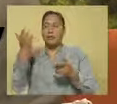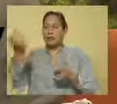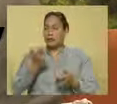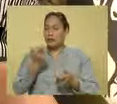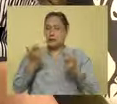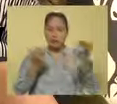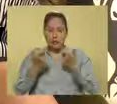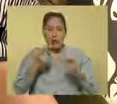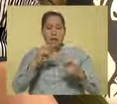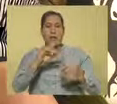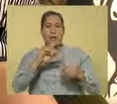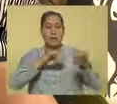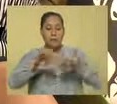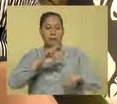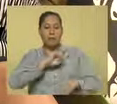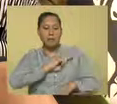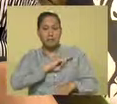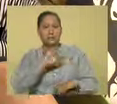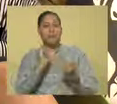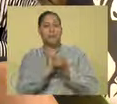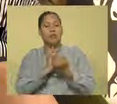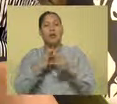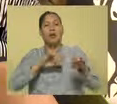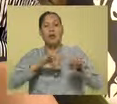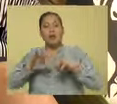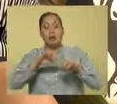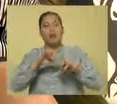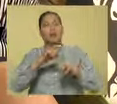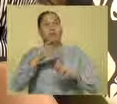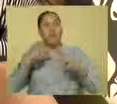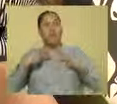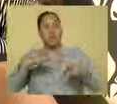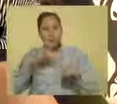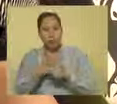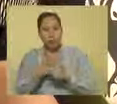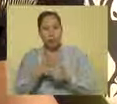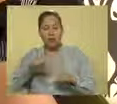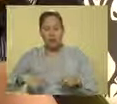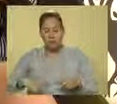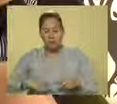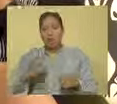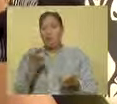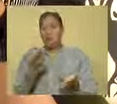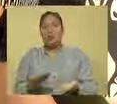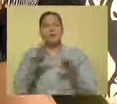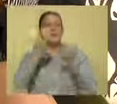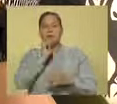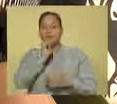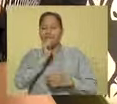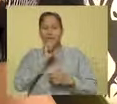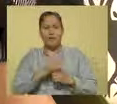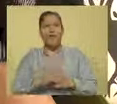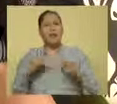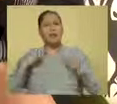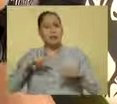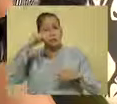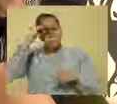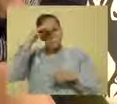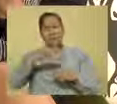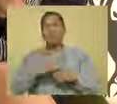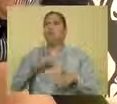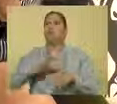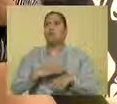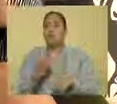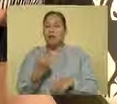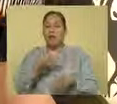inversión privada e inversión pública todavía no han detonado el crecimiento en México. Ahora, importante. La gente se pregunta por qué